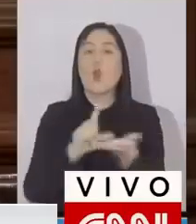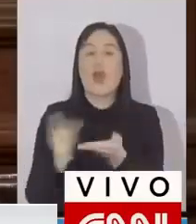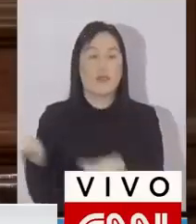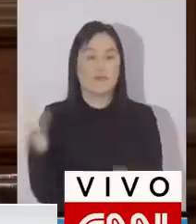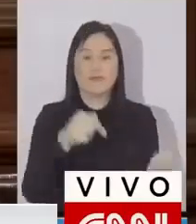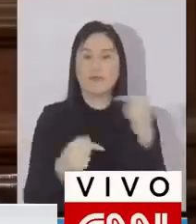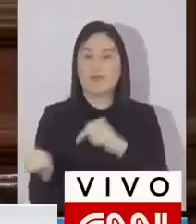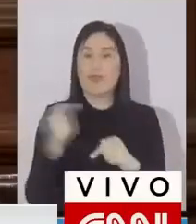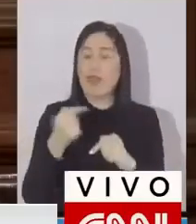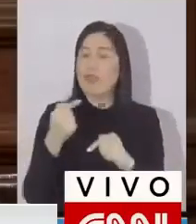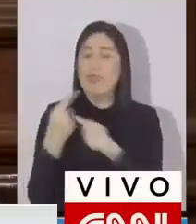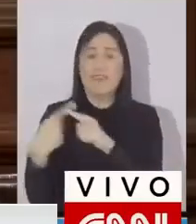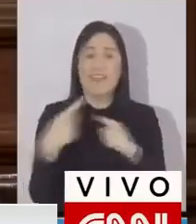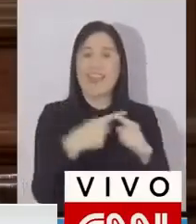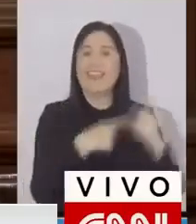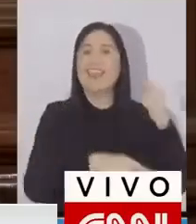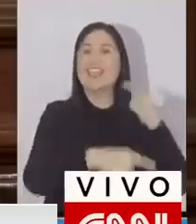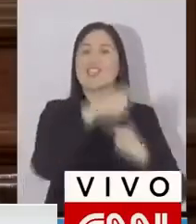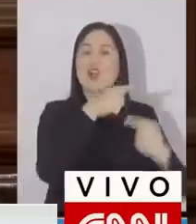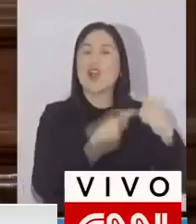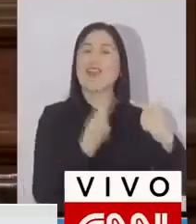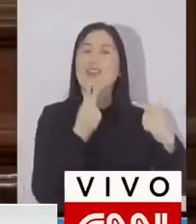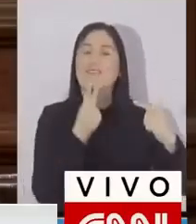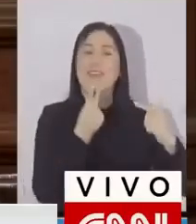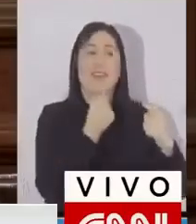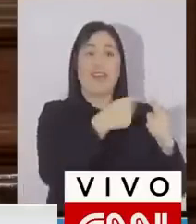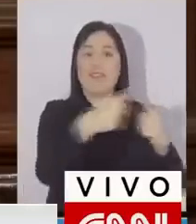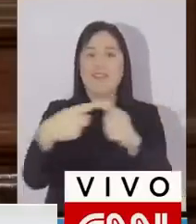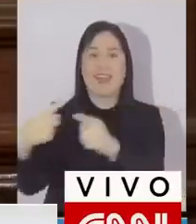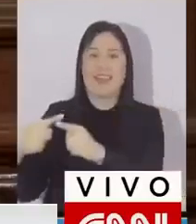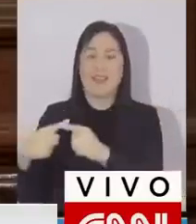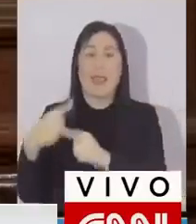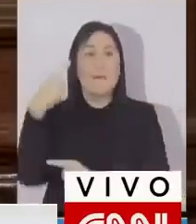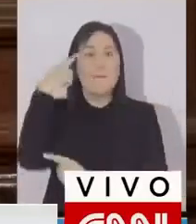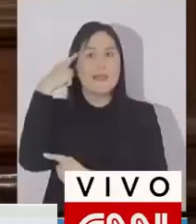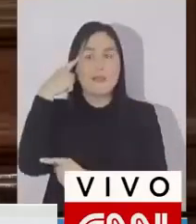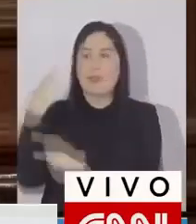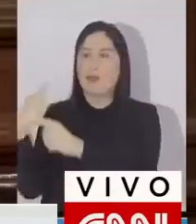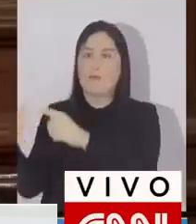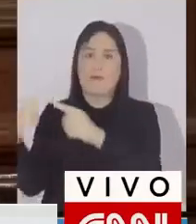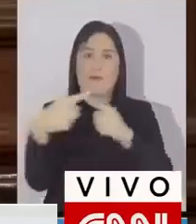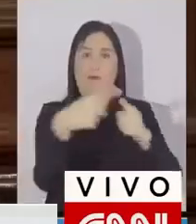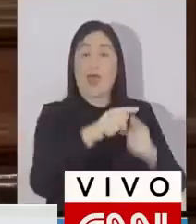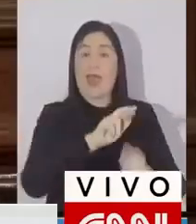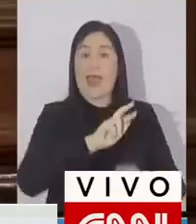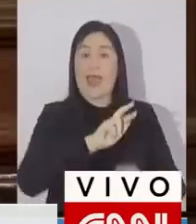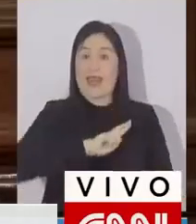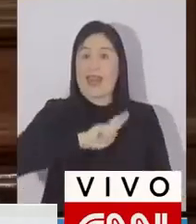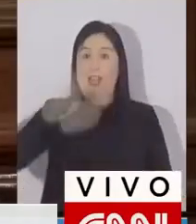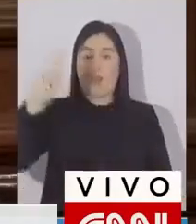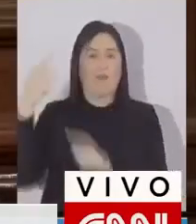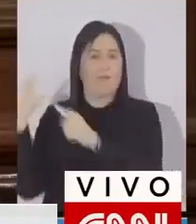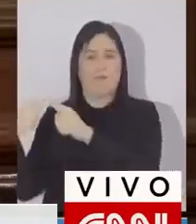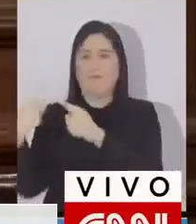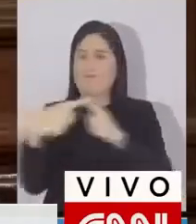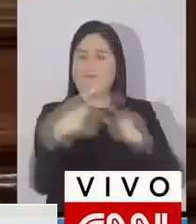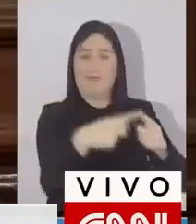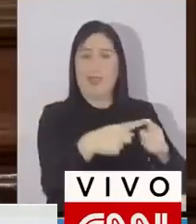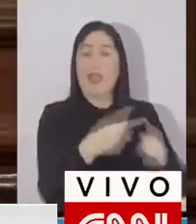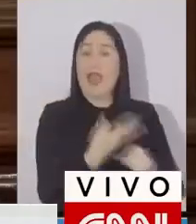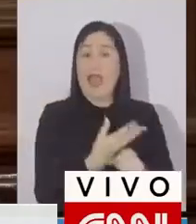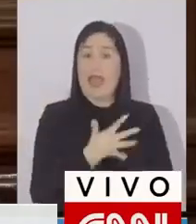historias de vida tenemos distintas maneras de pensar distintas religiones hay hijos madres